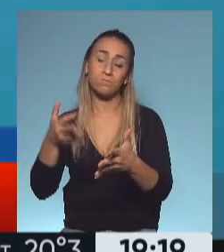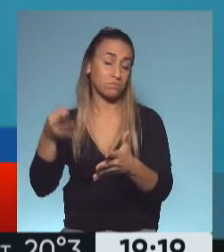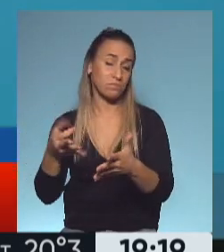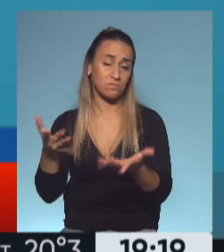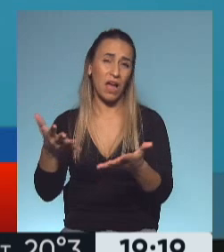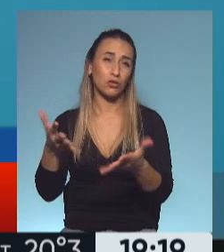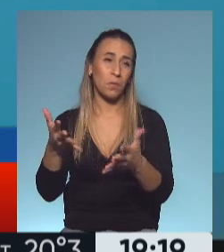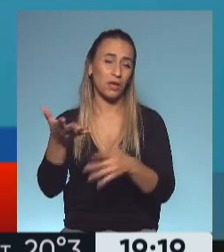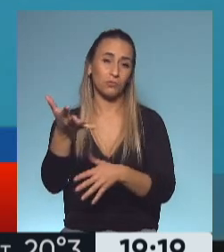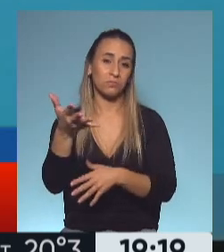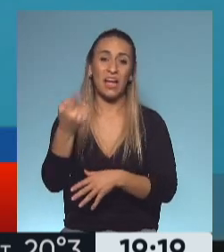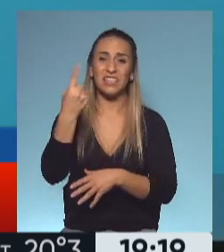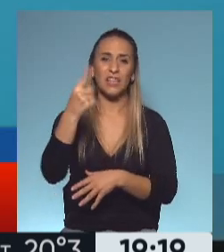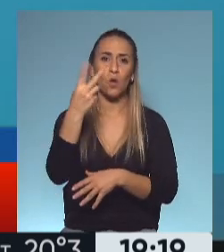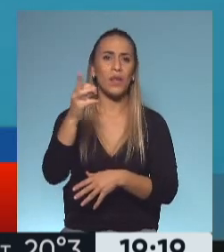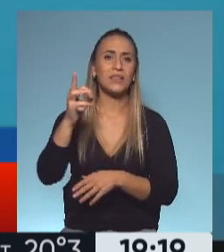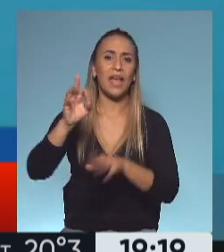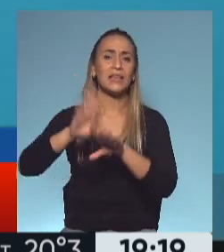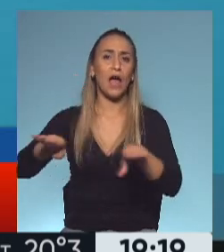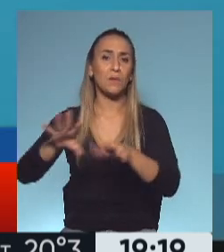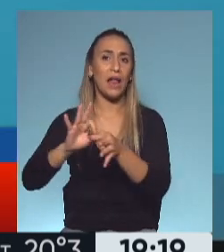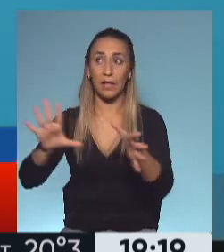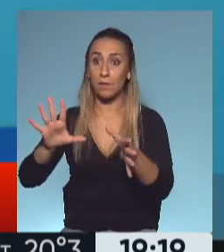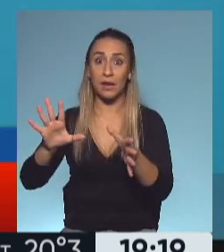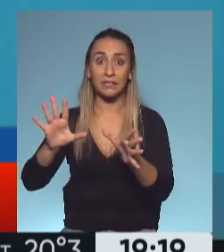quedarán aproximadamente 120 camas disponibles